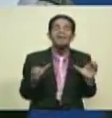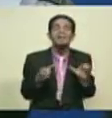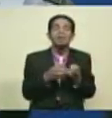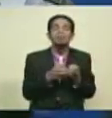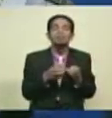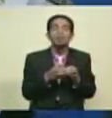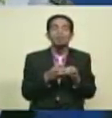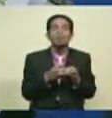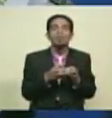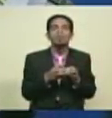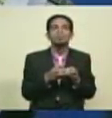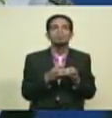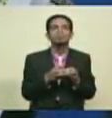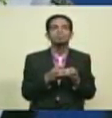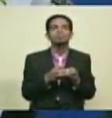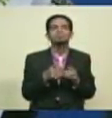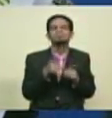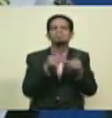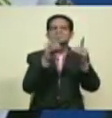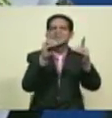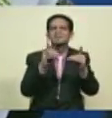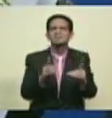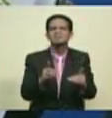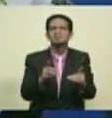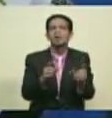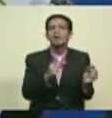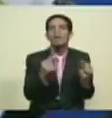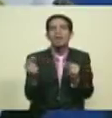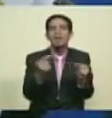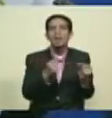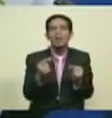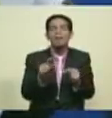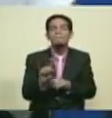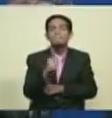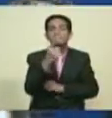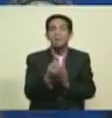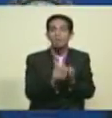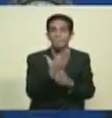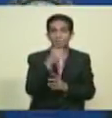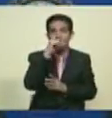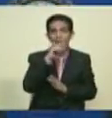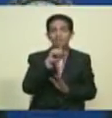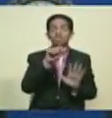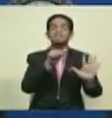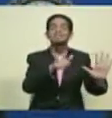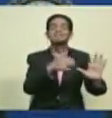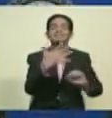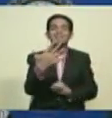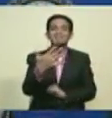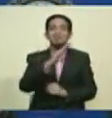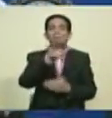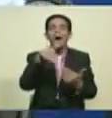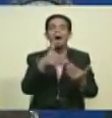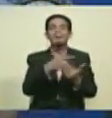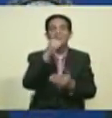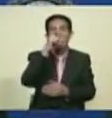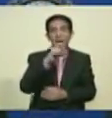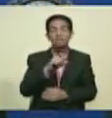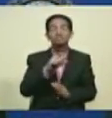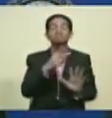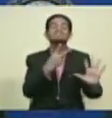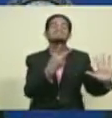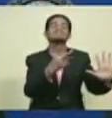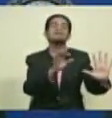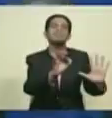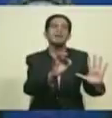estuvo sesionando desde el 1 de mayo del 65 hasta el 6 de marzo de 1970, y ahí se dio la invasión